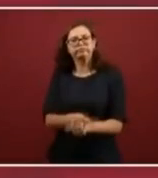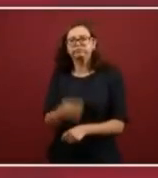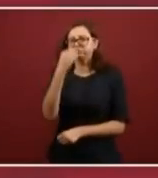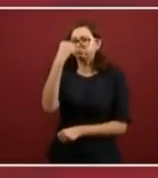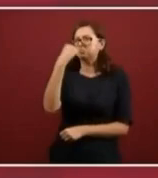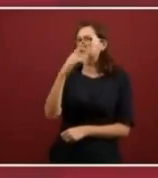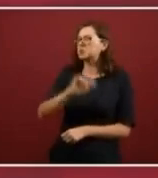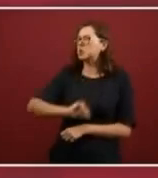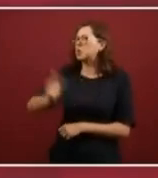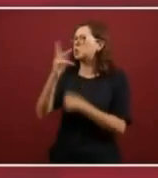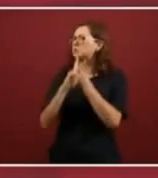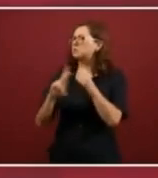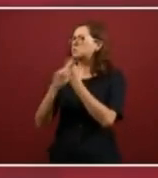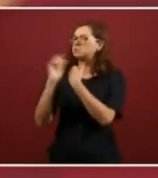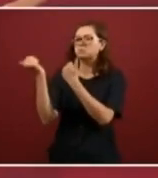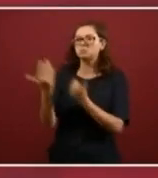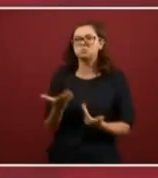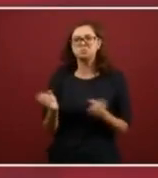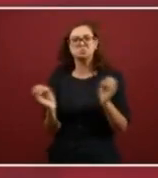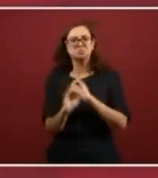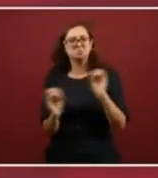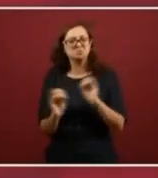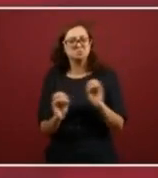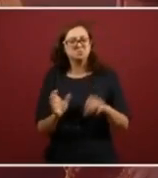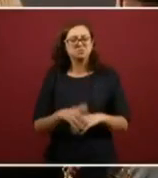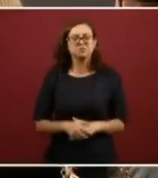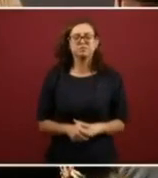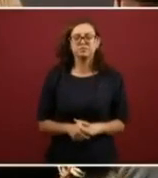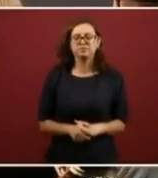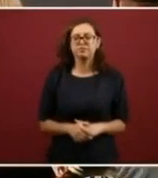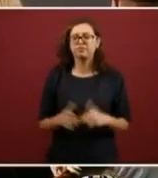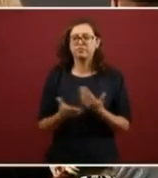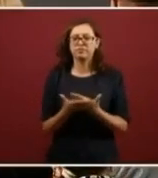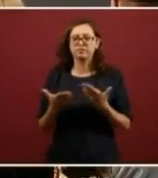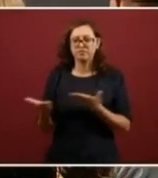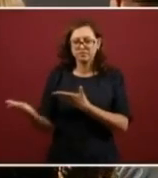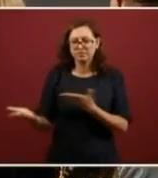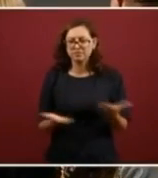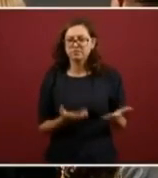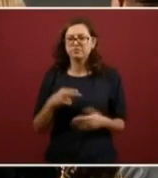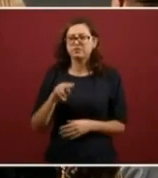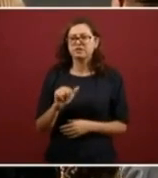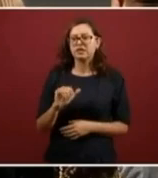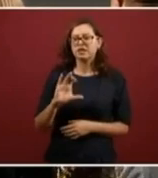alimentaria. Esa es la observación. Y ahora, pues, Nacho.